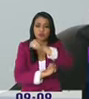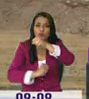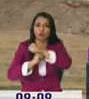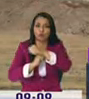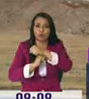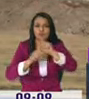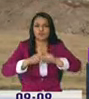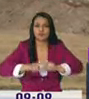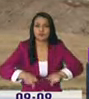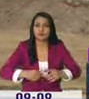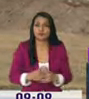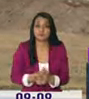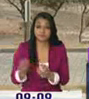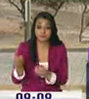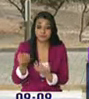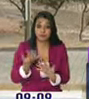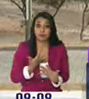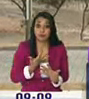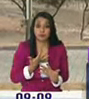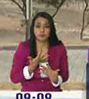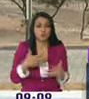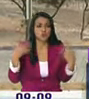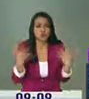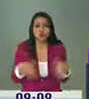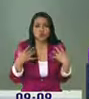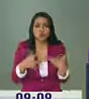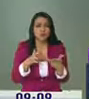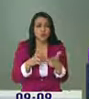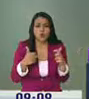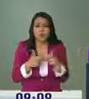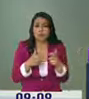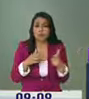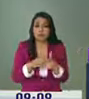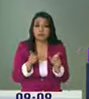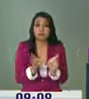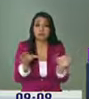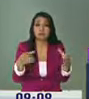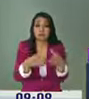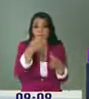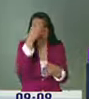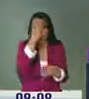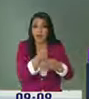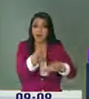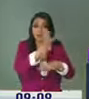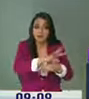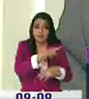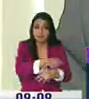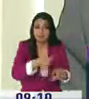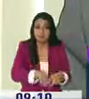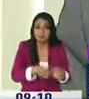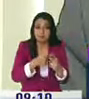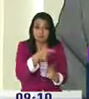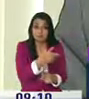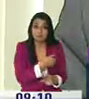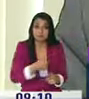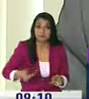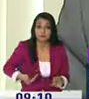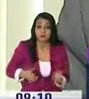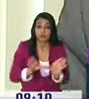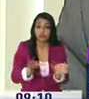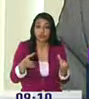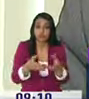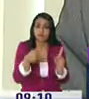losas. Estas conclusiones del informe desataron una polémica que llegó hasta la Comisión de Educación de la Asamblea. El presidente de la misma, Augusto